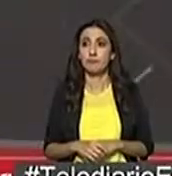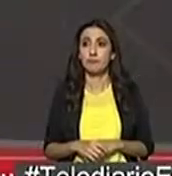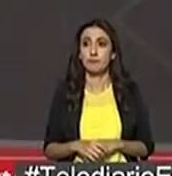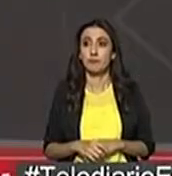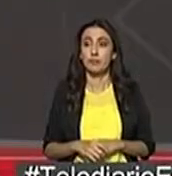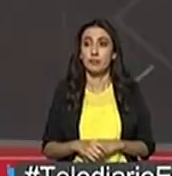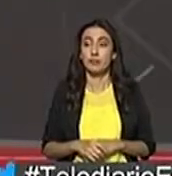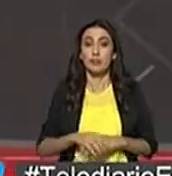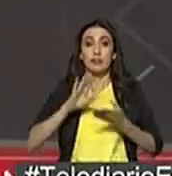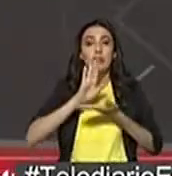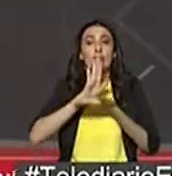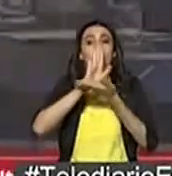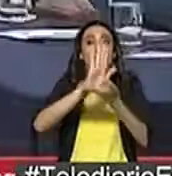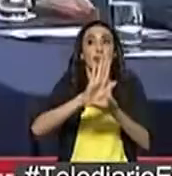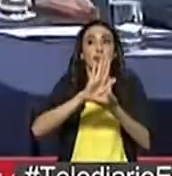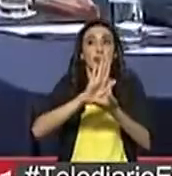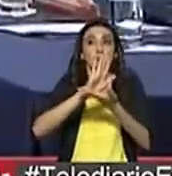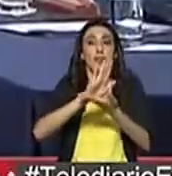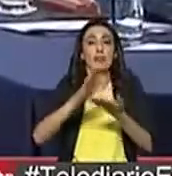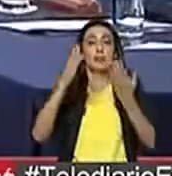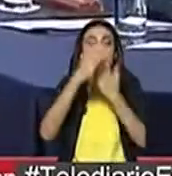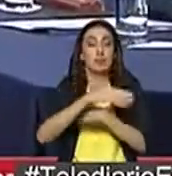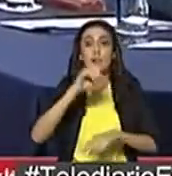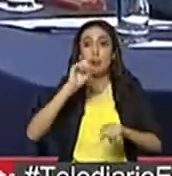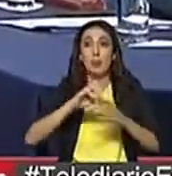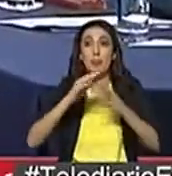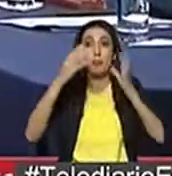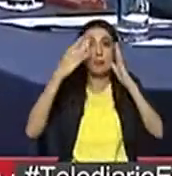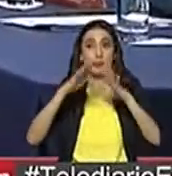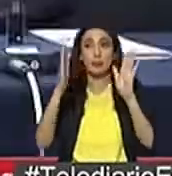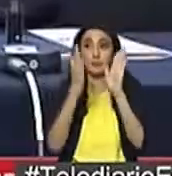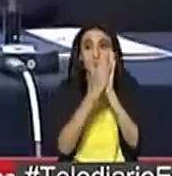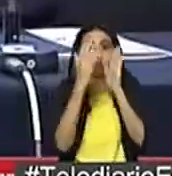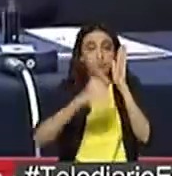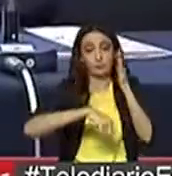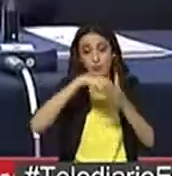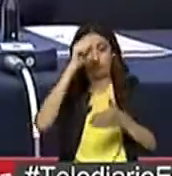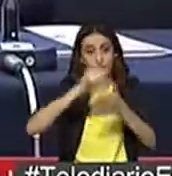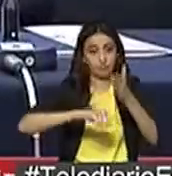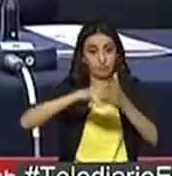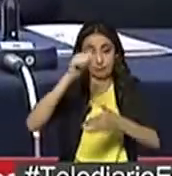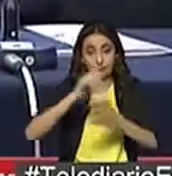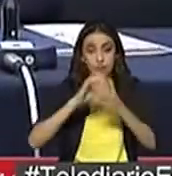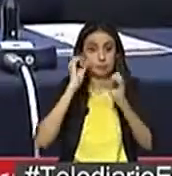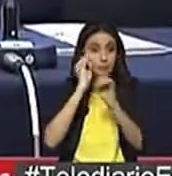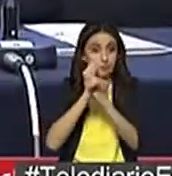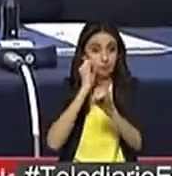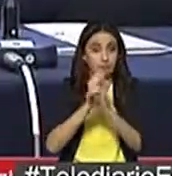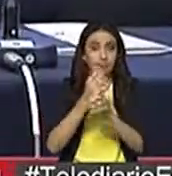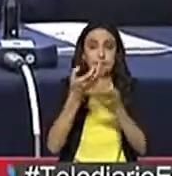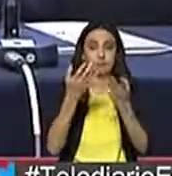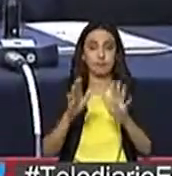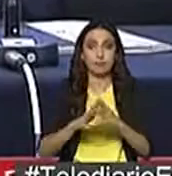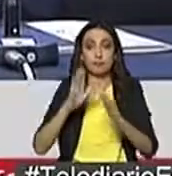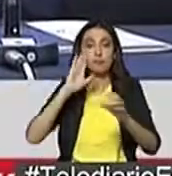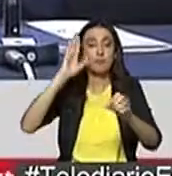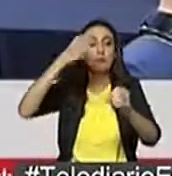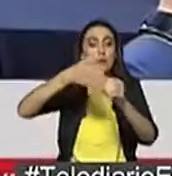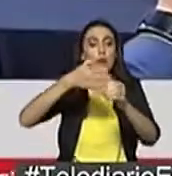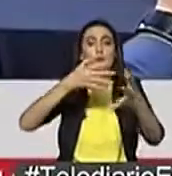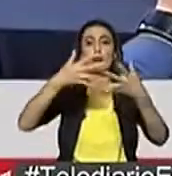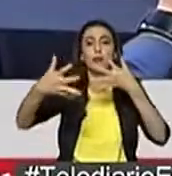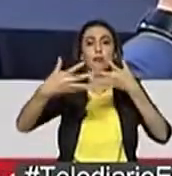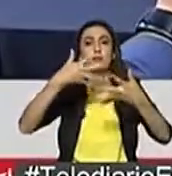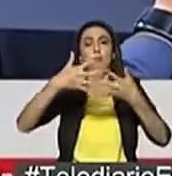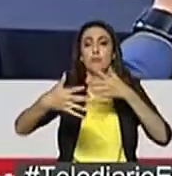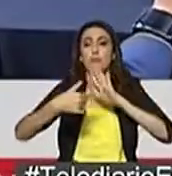El Instituto Ecuatoriano de Seguridad Social, IES, formalizó los convenios con organismos de control y de justicia. El objetivo es la transparencia